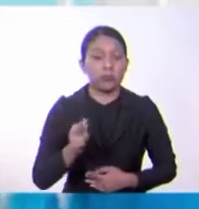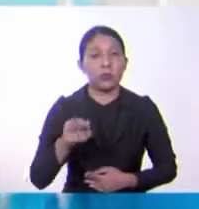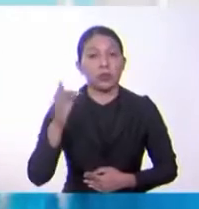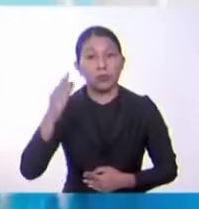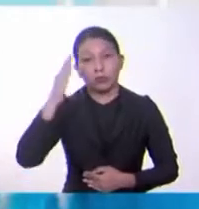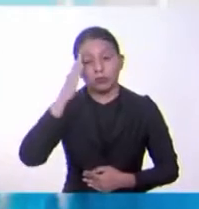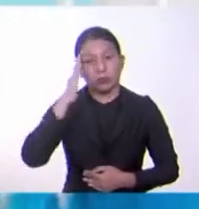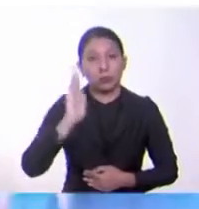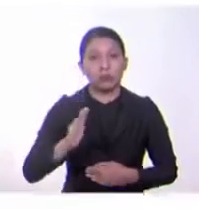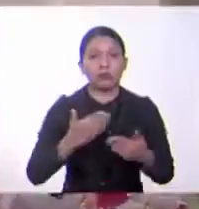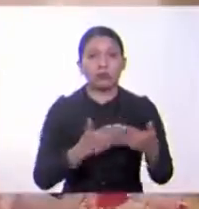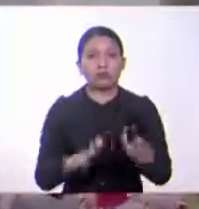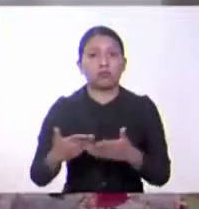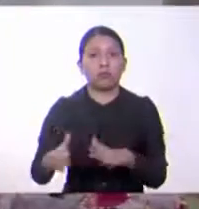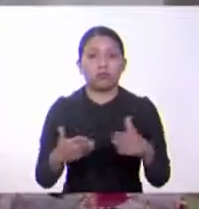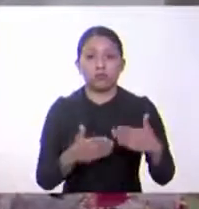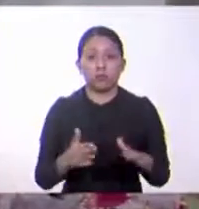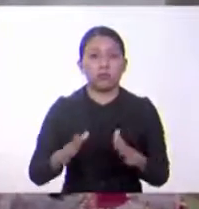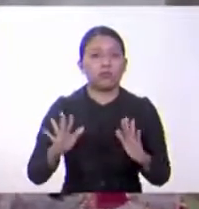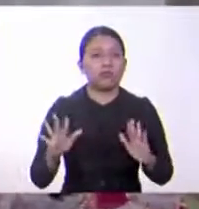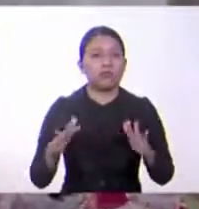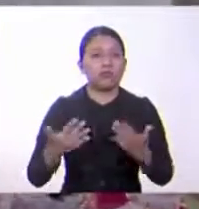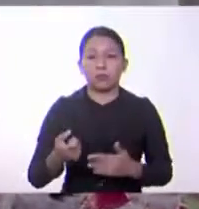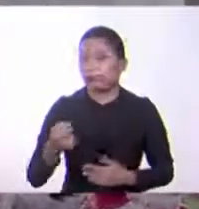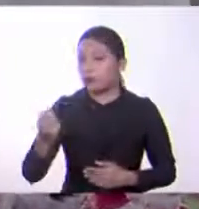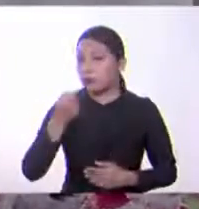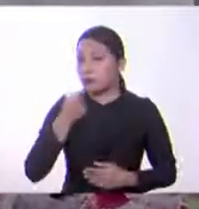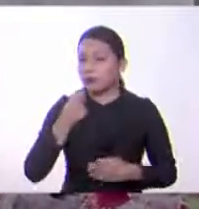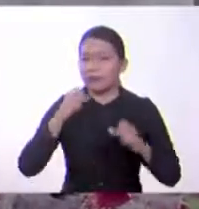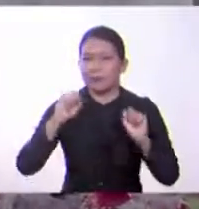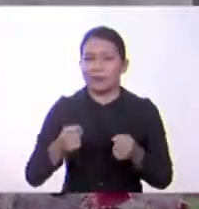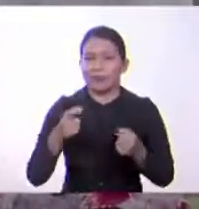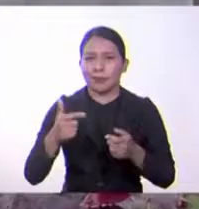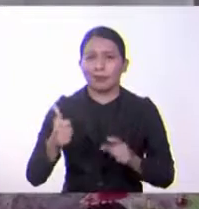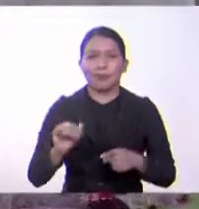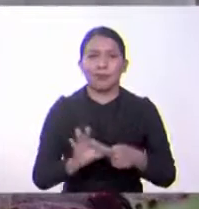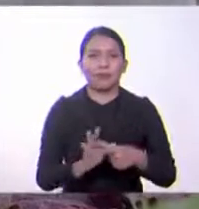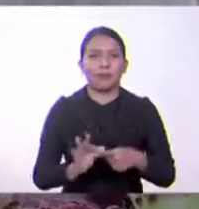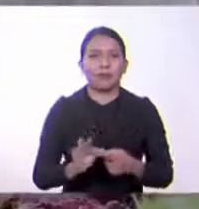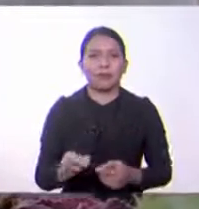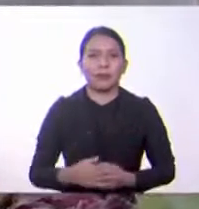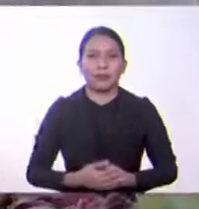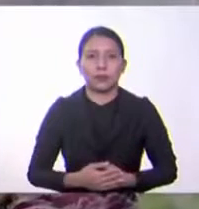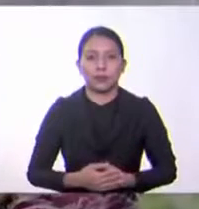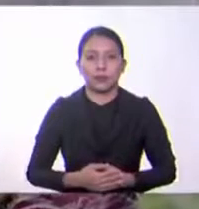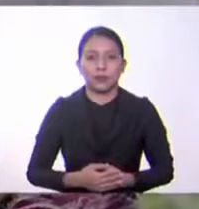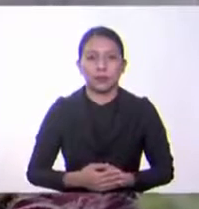cuenta estas diferencias para que los medicamentos puedan trabajar apropiadamente.